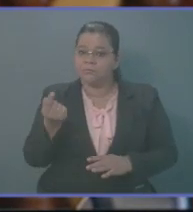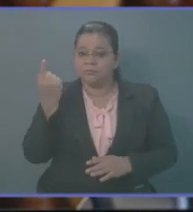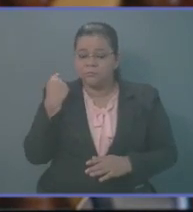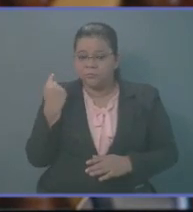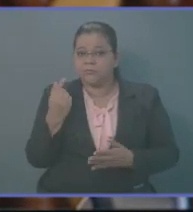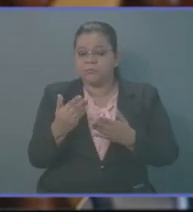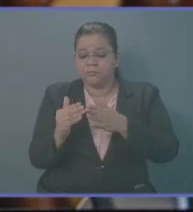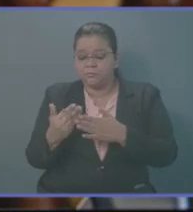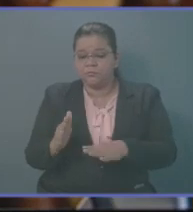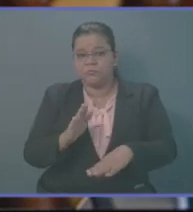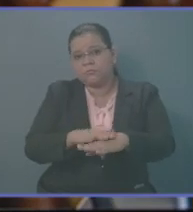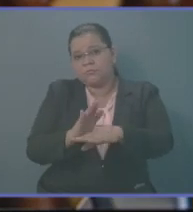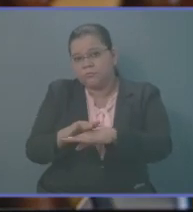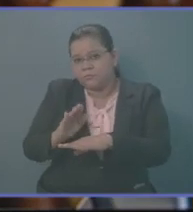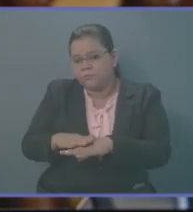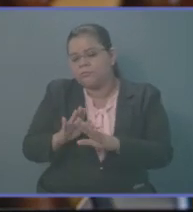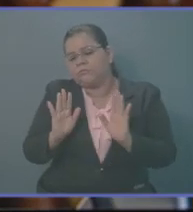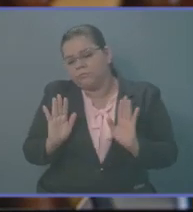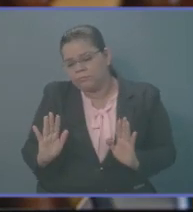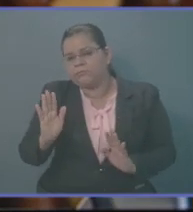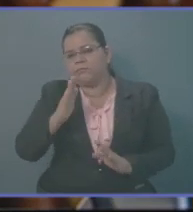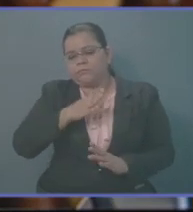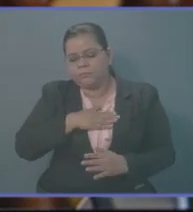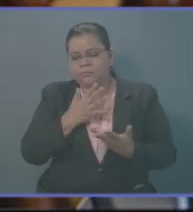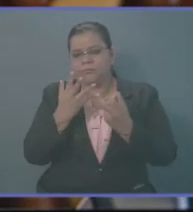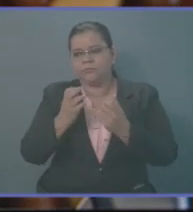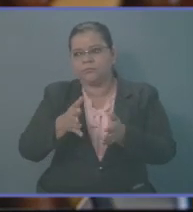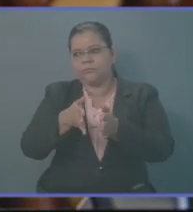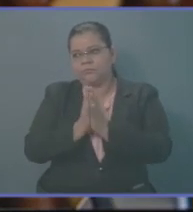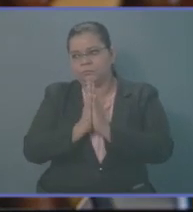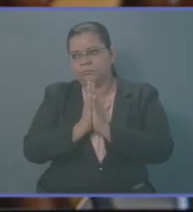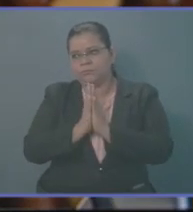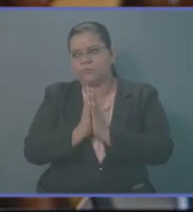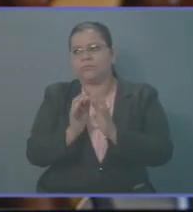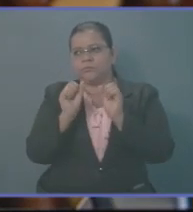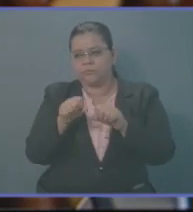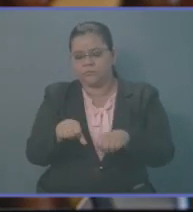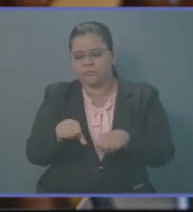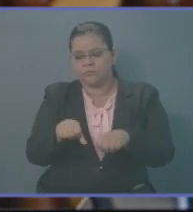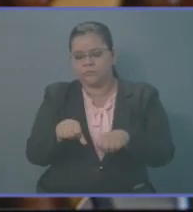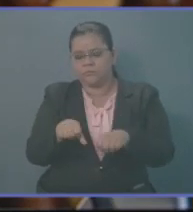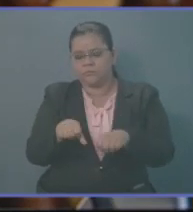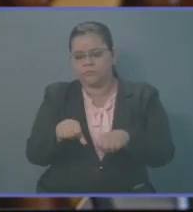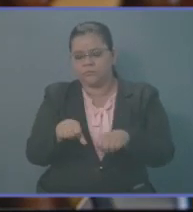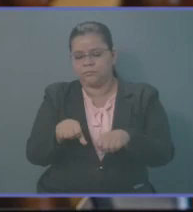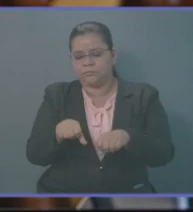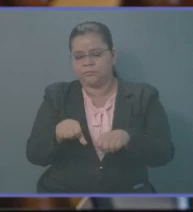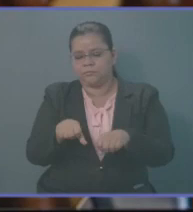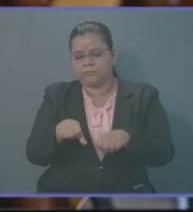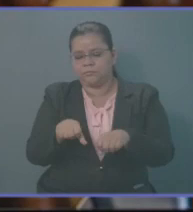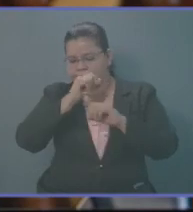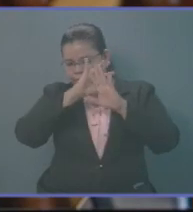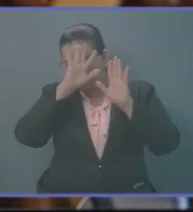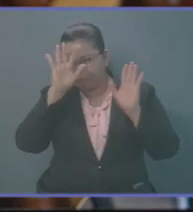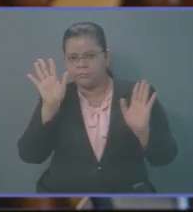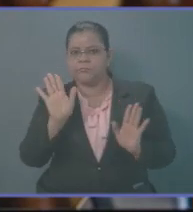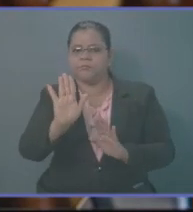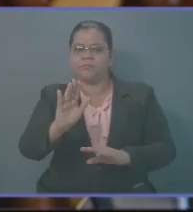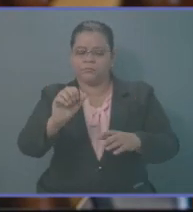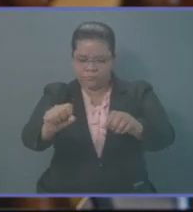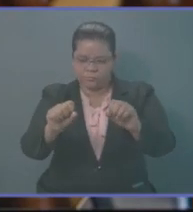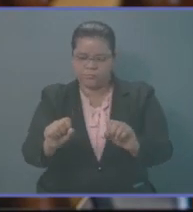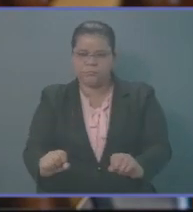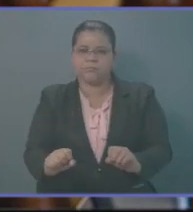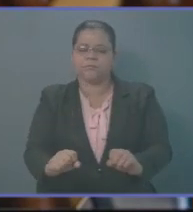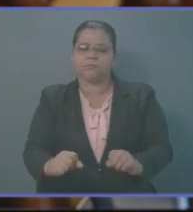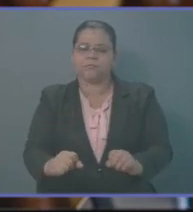de las diferentes convocatorias, es por ello que yo estaba solicitando se pudiera convocar. Pero claro, la autonomía y la facultad de convocatoria la